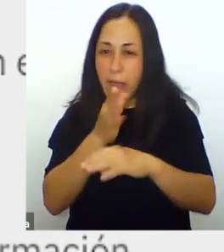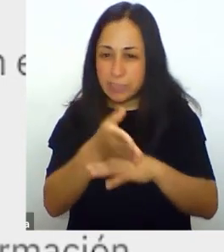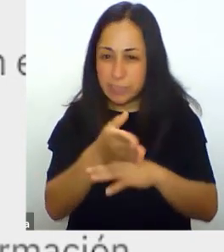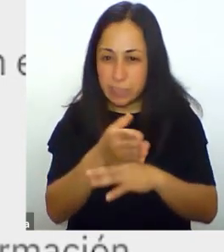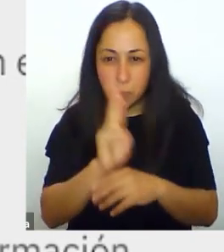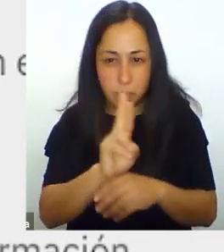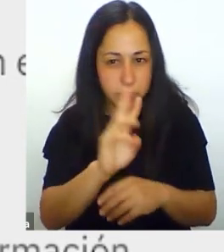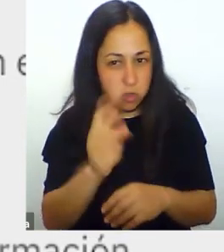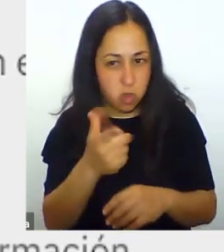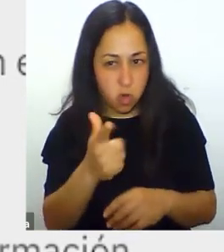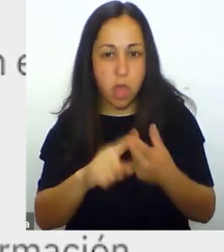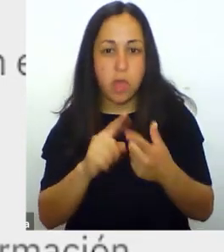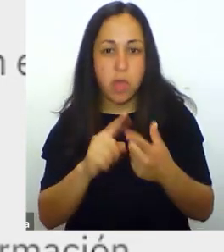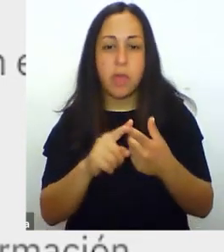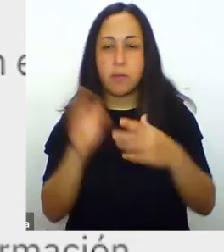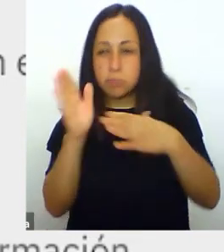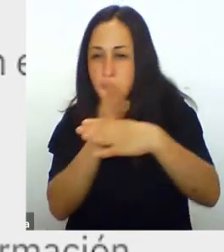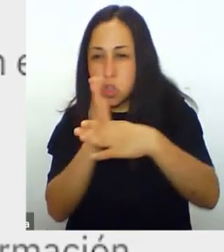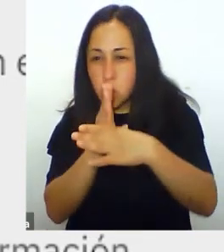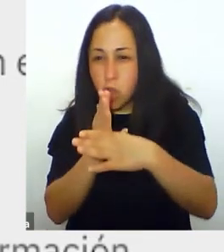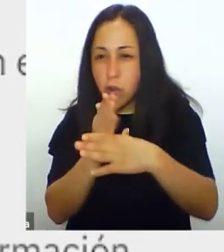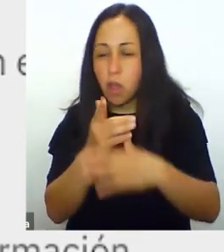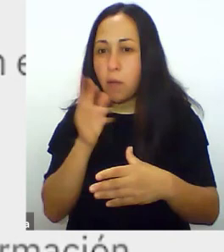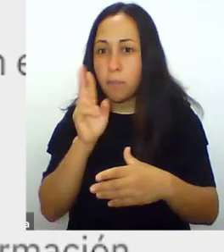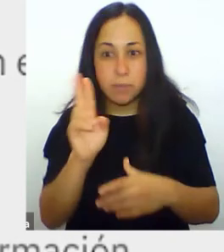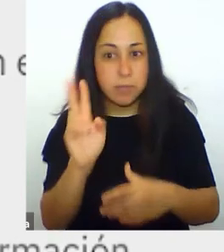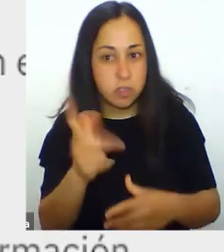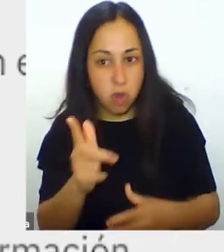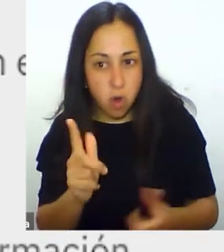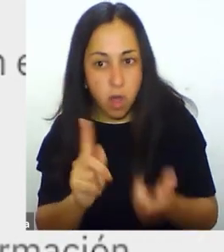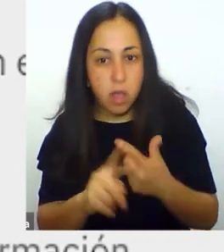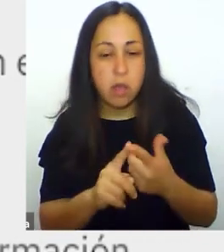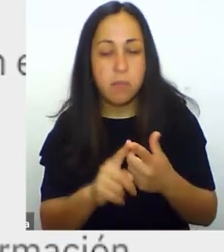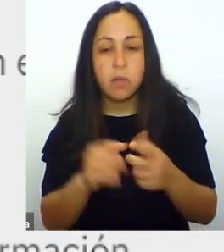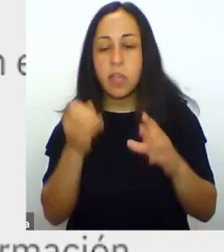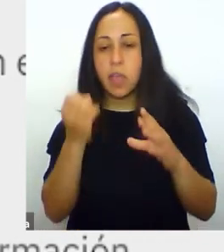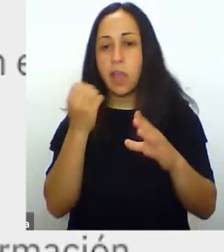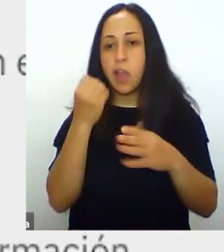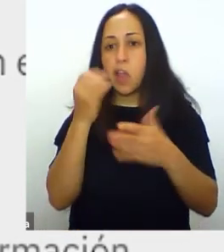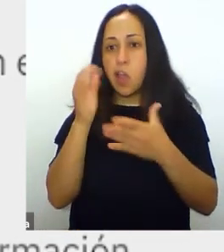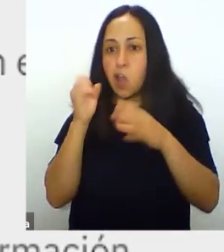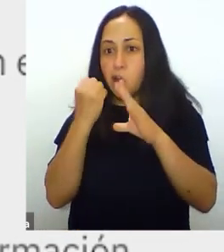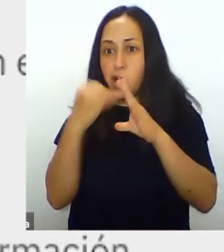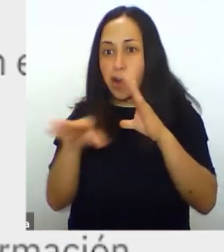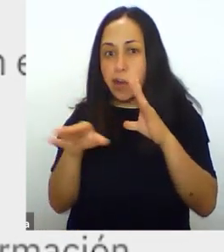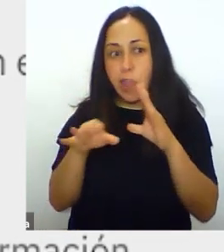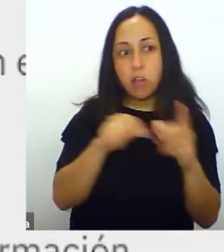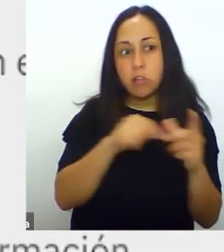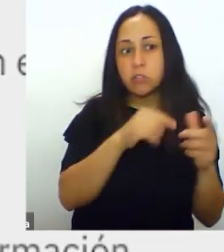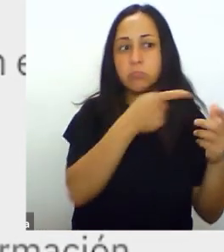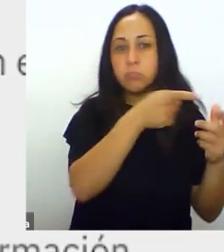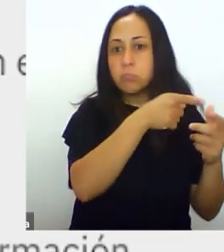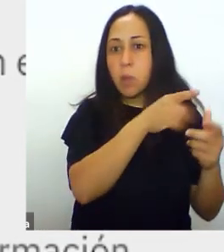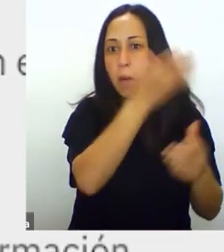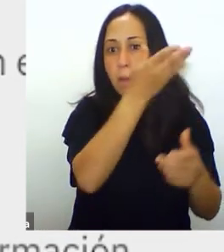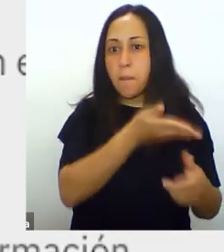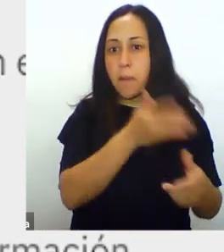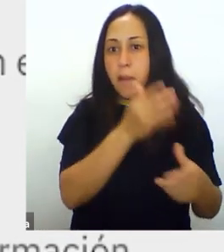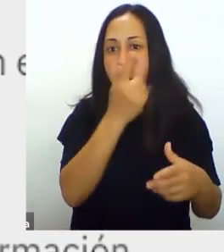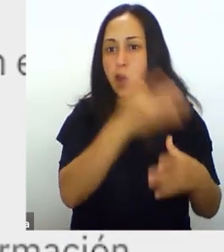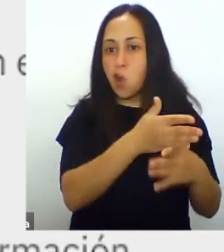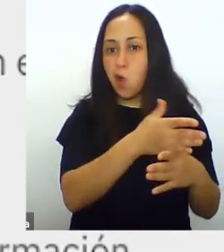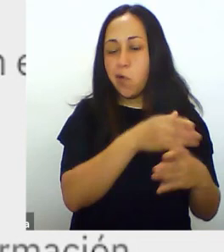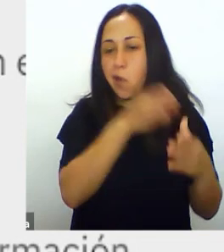acceso y en segunda instancia el monitoreo y el acecho, ya que se ve que el correo estaba siendo revisado sistemáticamente por esta